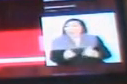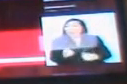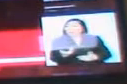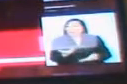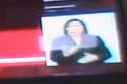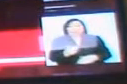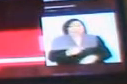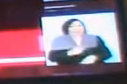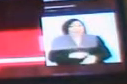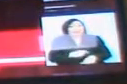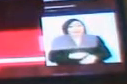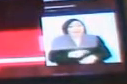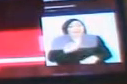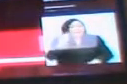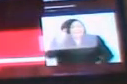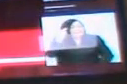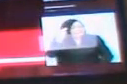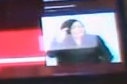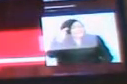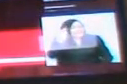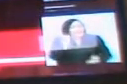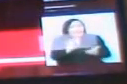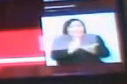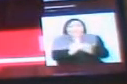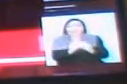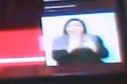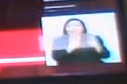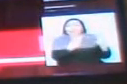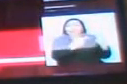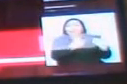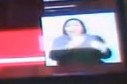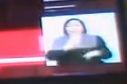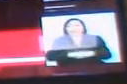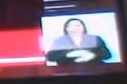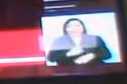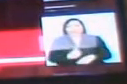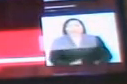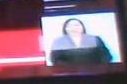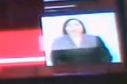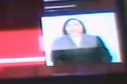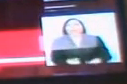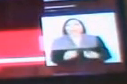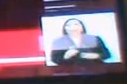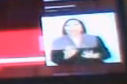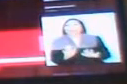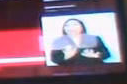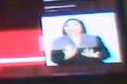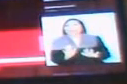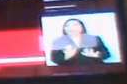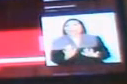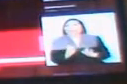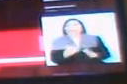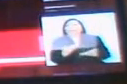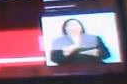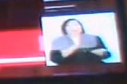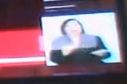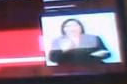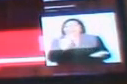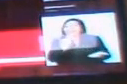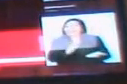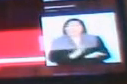tiempos ameritan que se esclarezcan responsabilidades y que cualquier tipo de